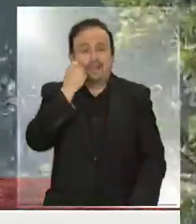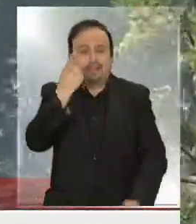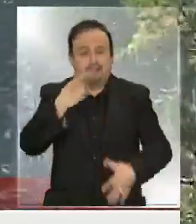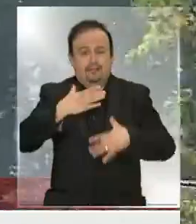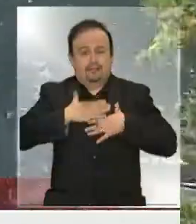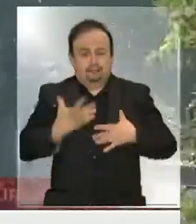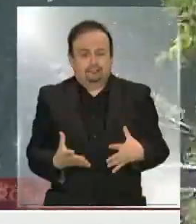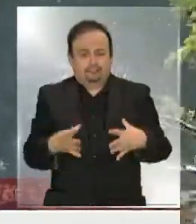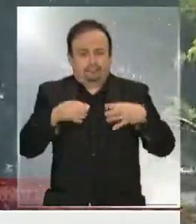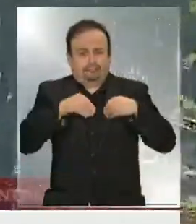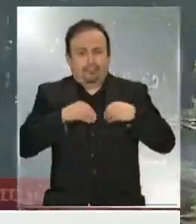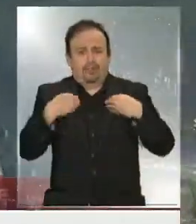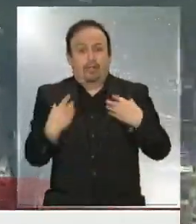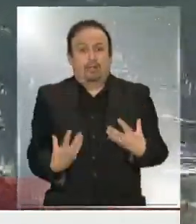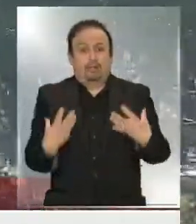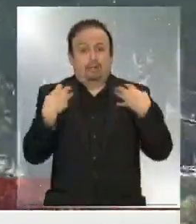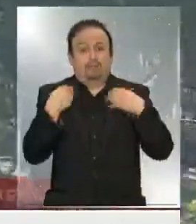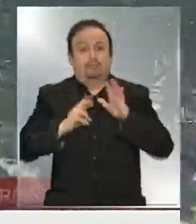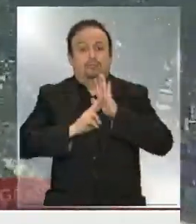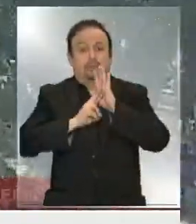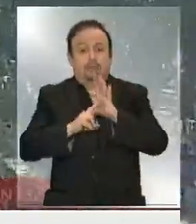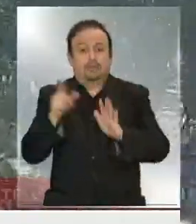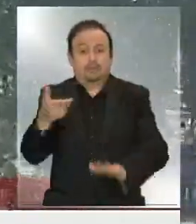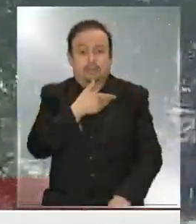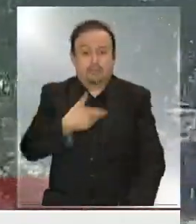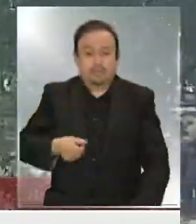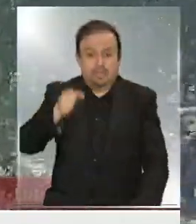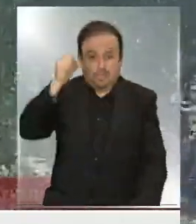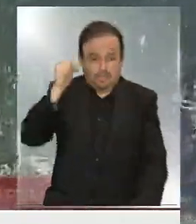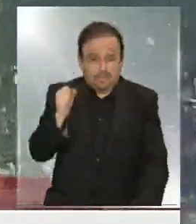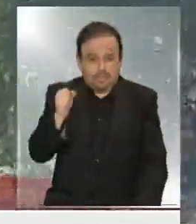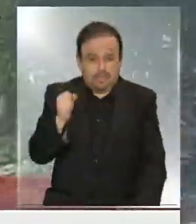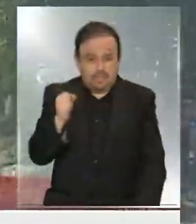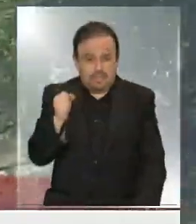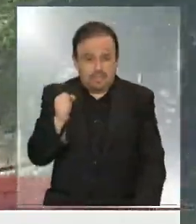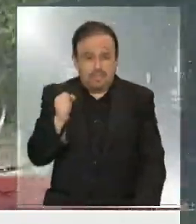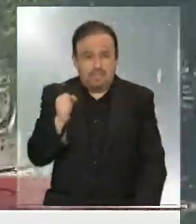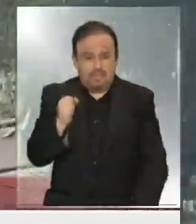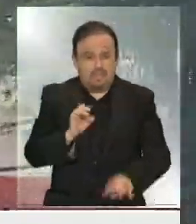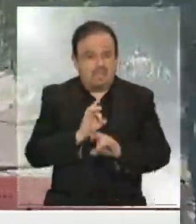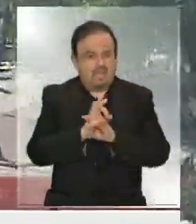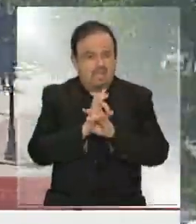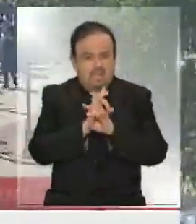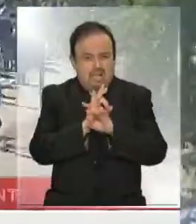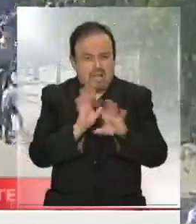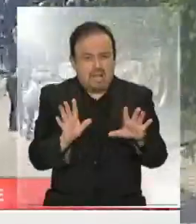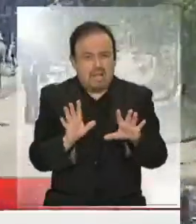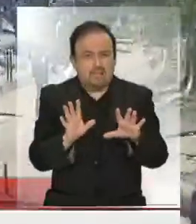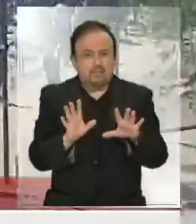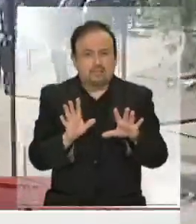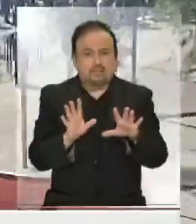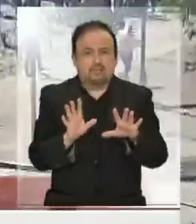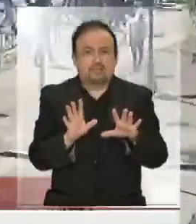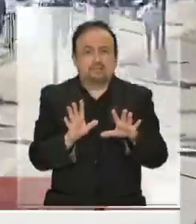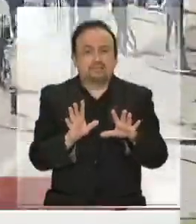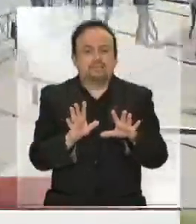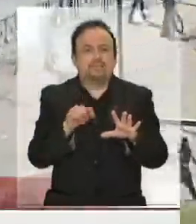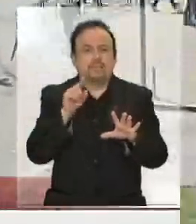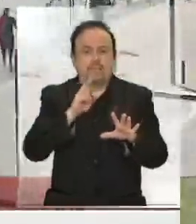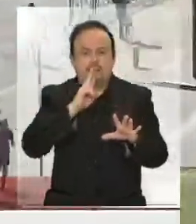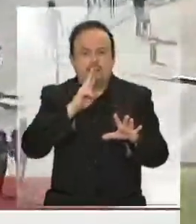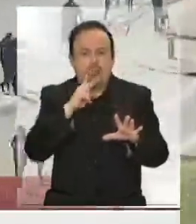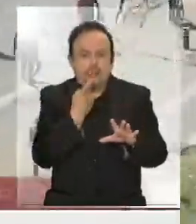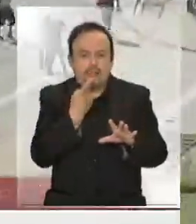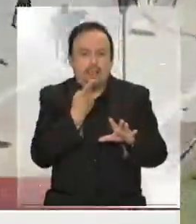cargo y la autoridad también que representa el presidente claramente revierte en